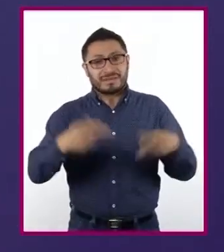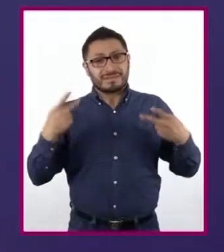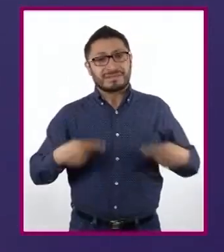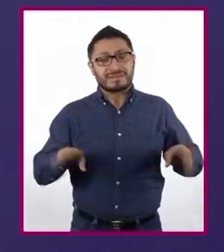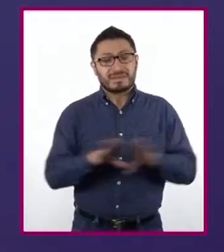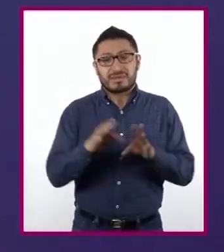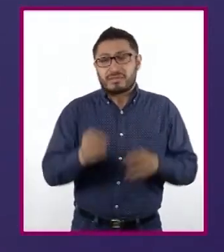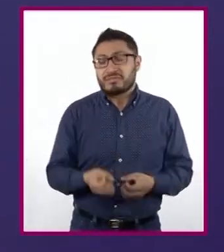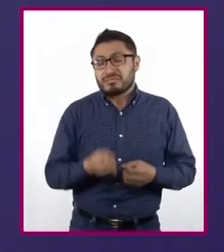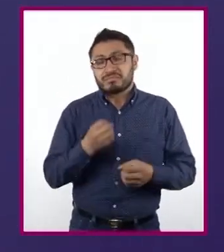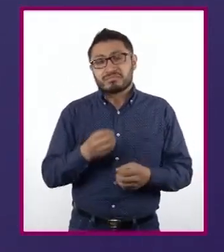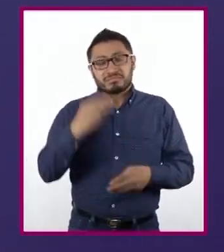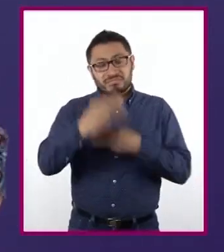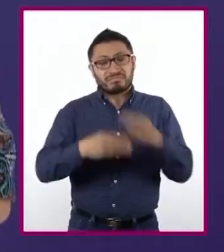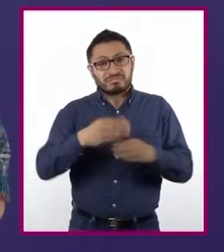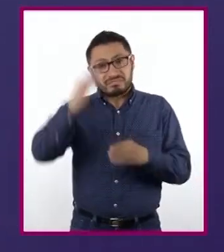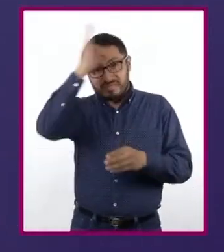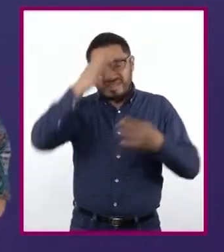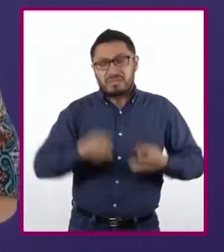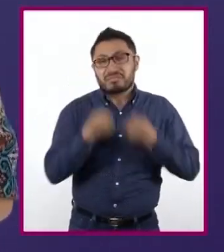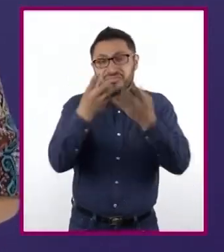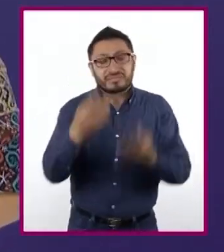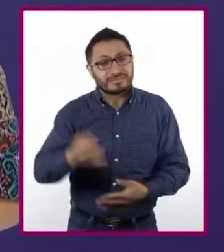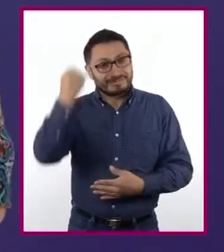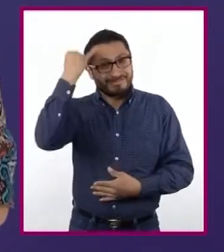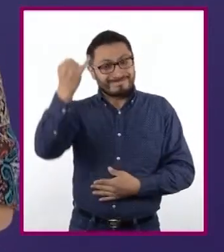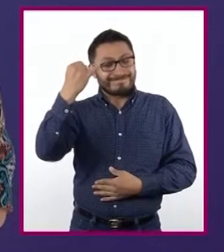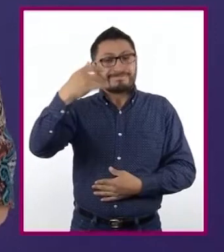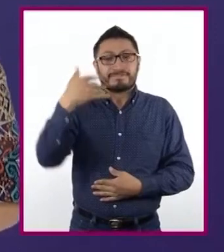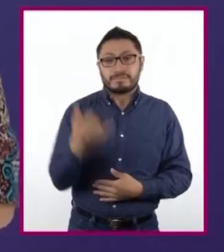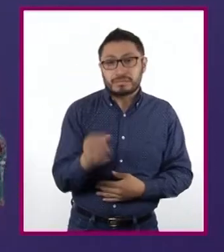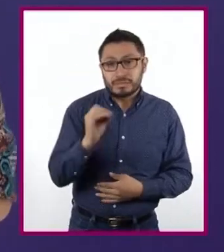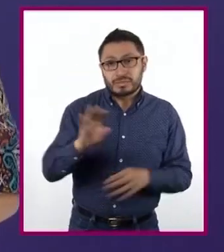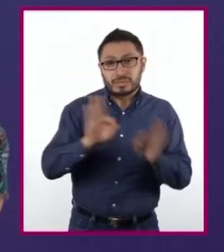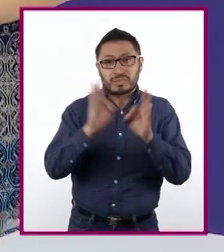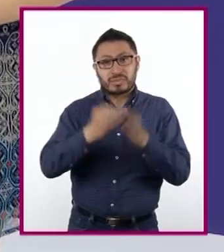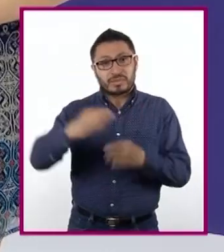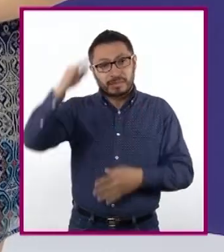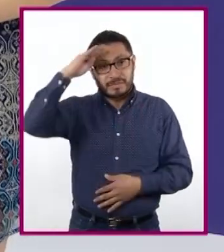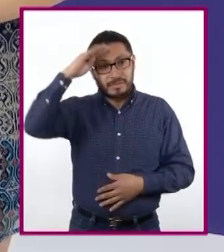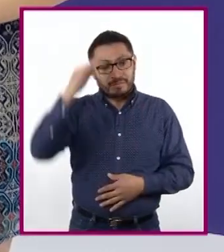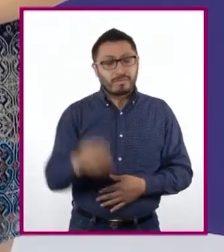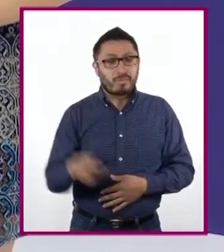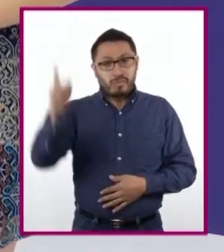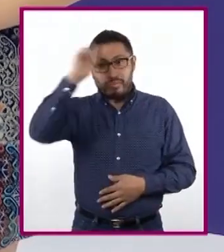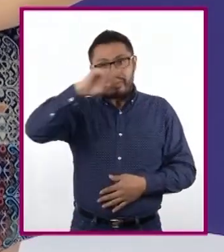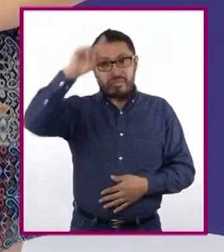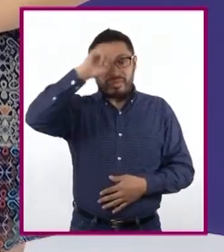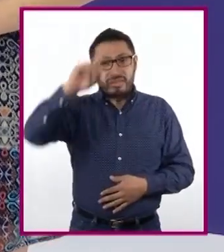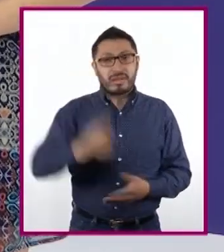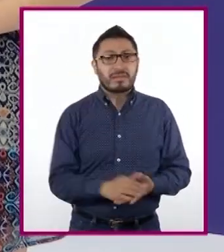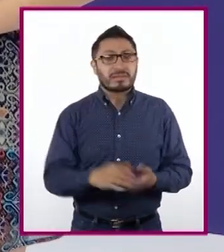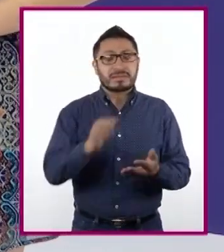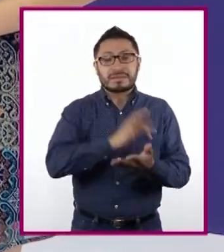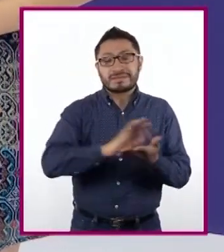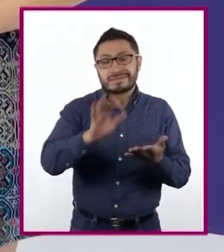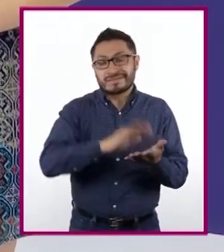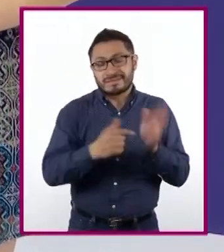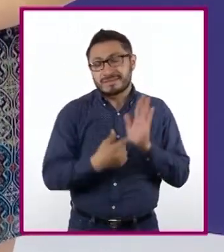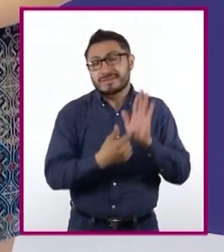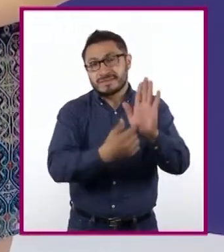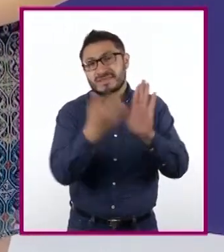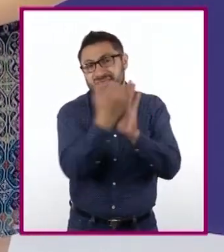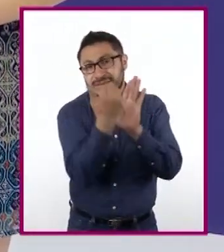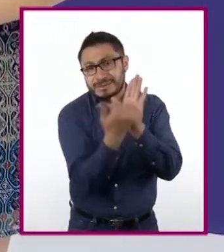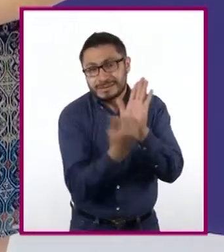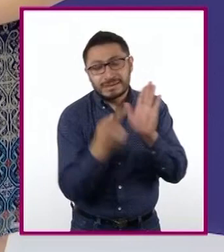hayan aportado al mundo su filosofía, sus ideales y sus pensamientos. Les reto a leer alguna de las siguientes biografías